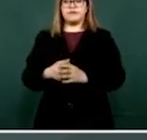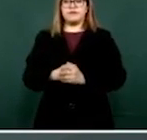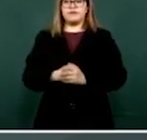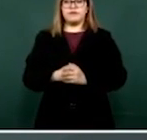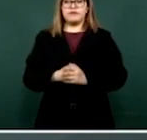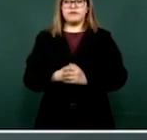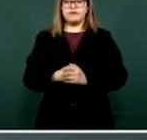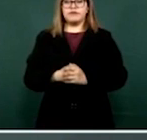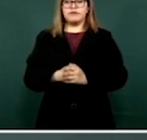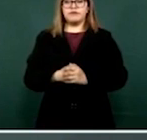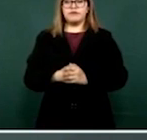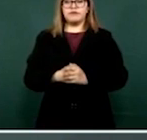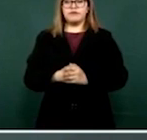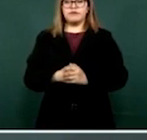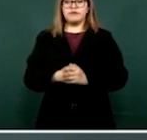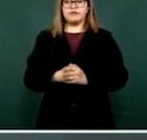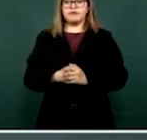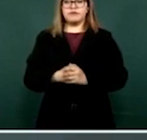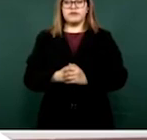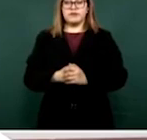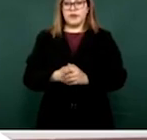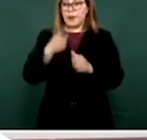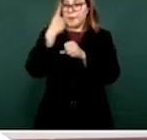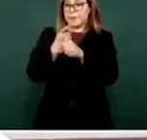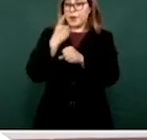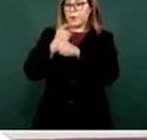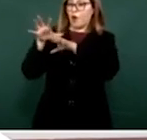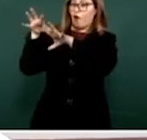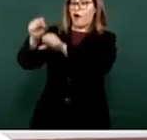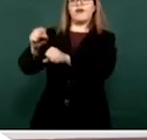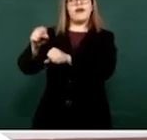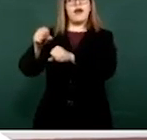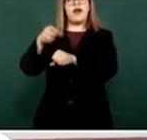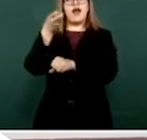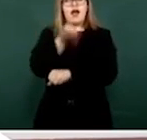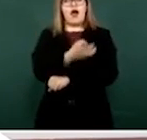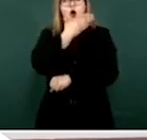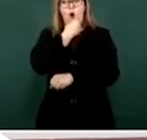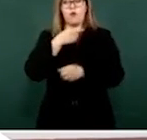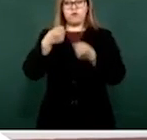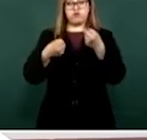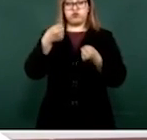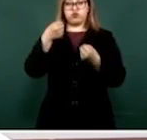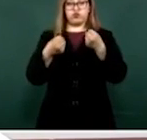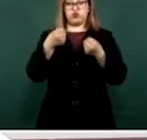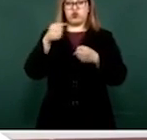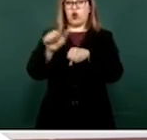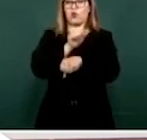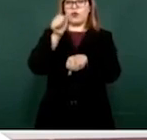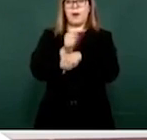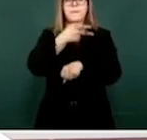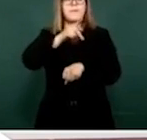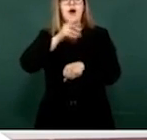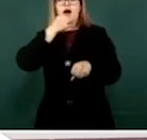en principio porque conducía un vehículo con reporte de